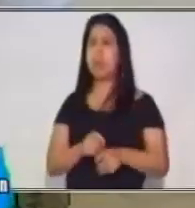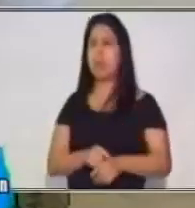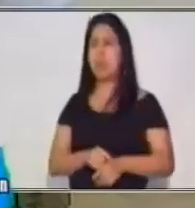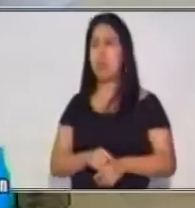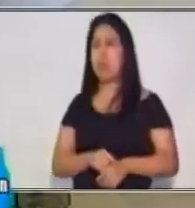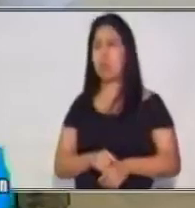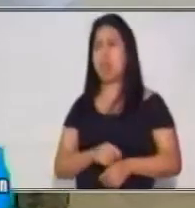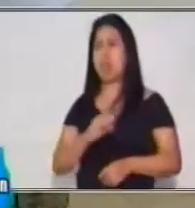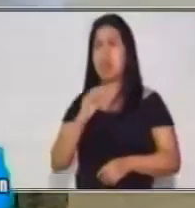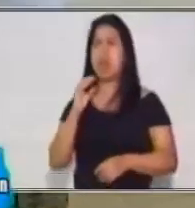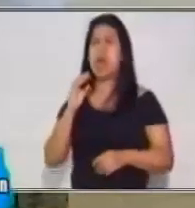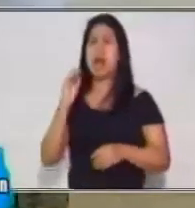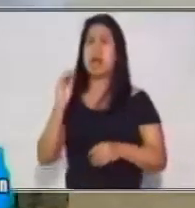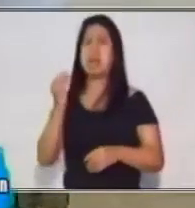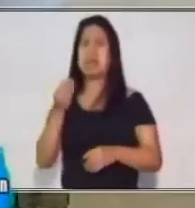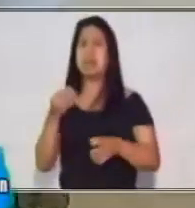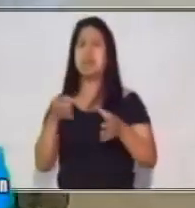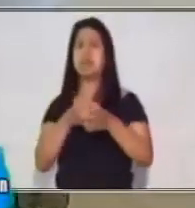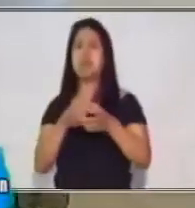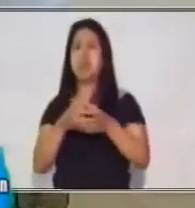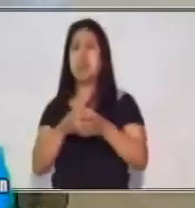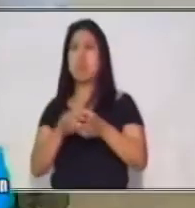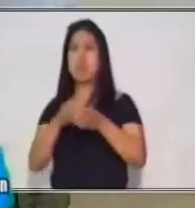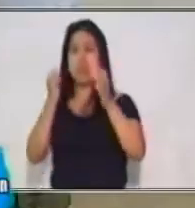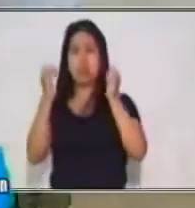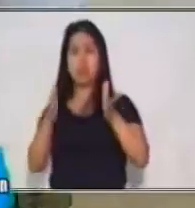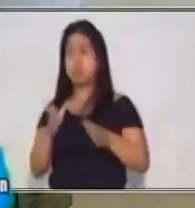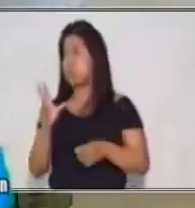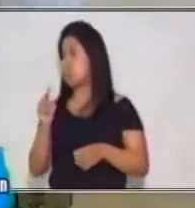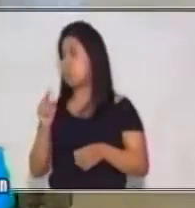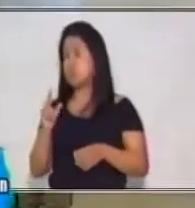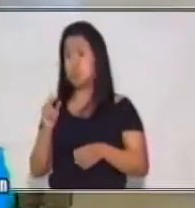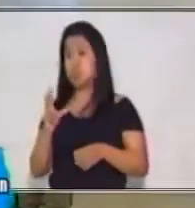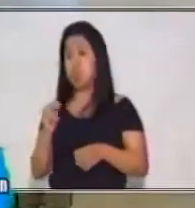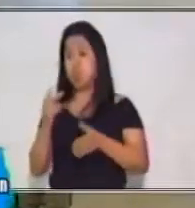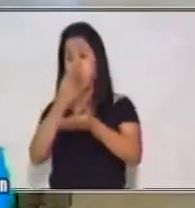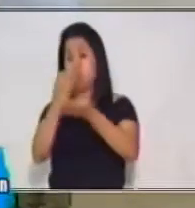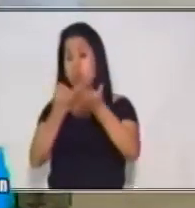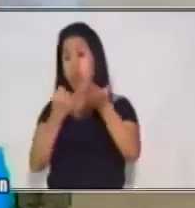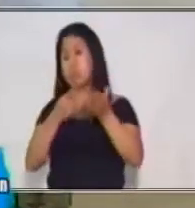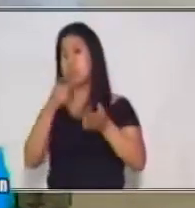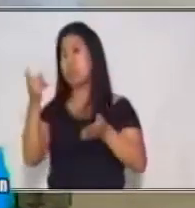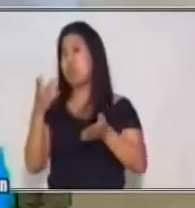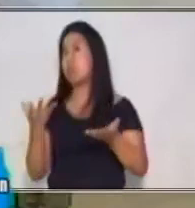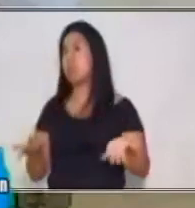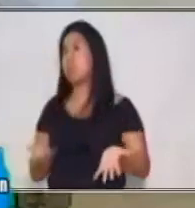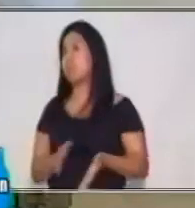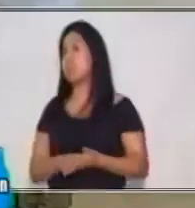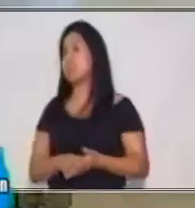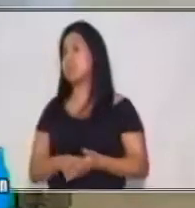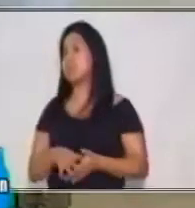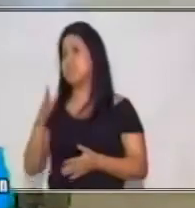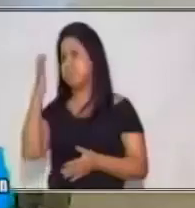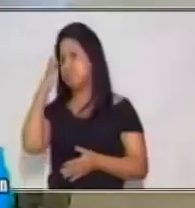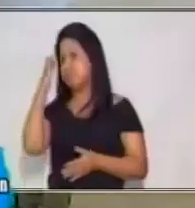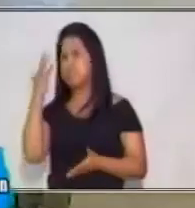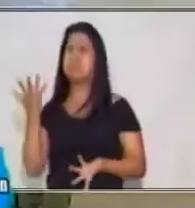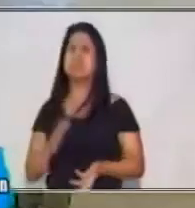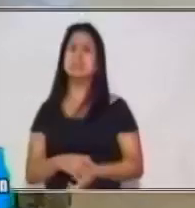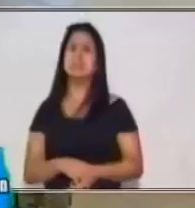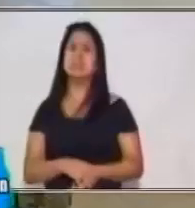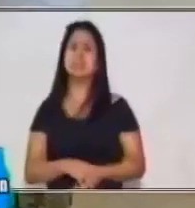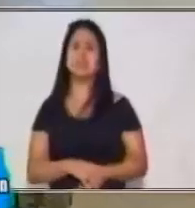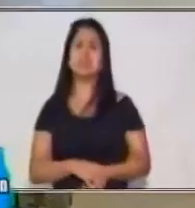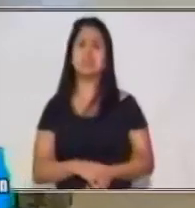12 personas, pero yo encuesté a 14. Pero aquí solo tengo 12.